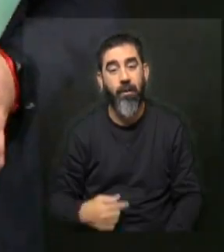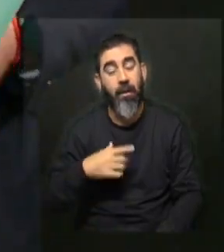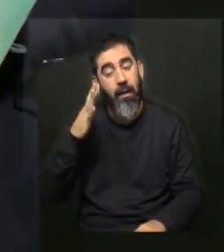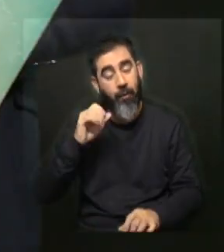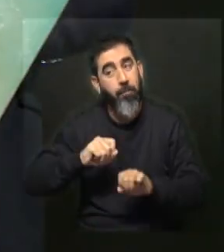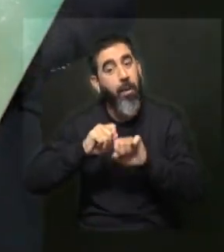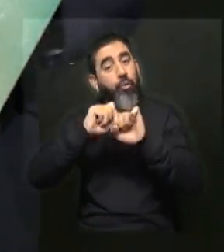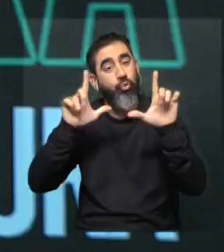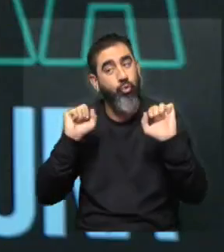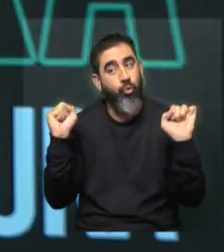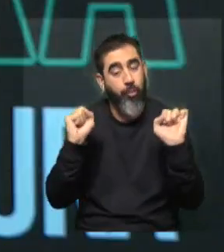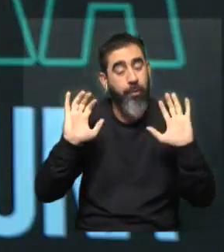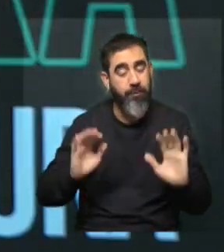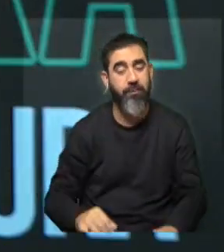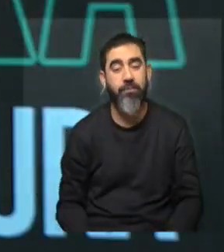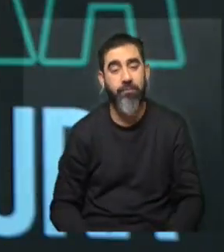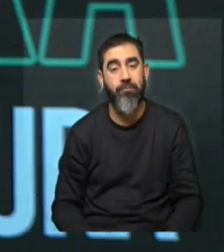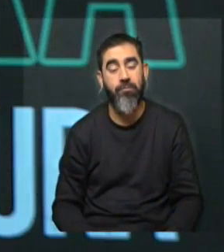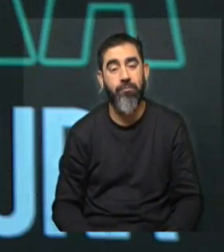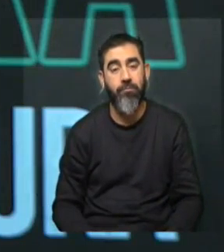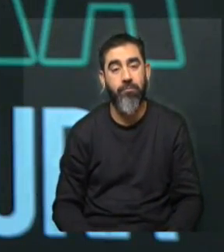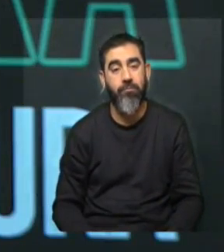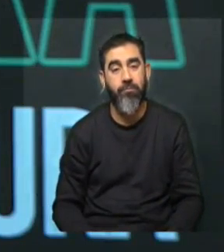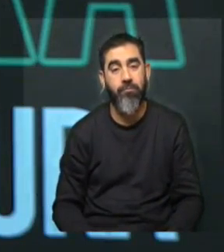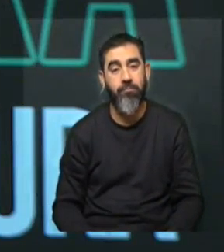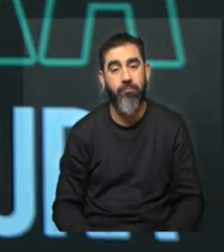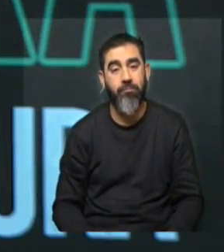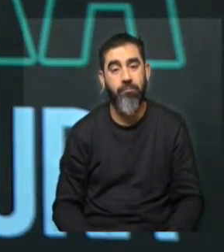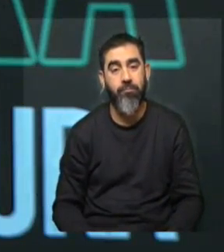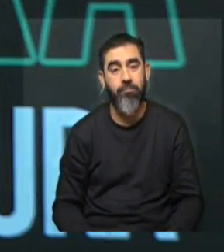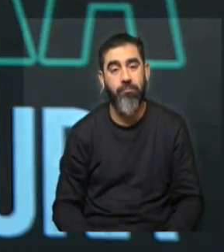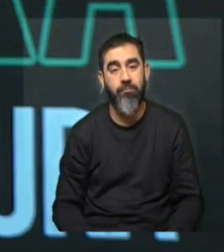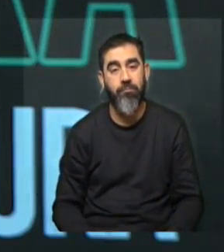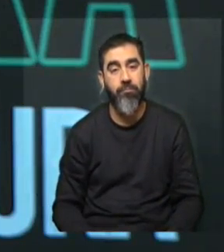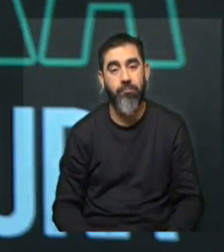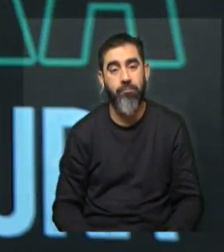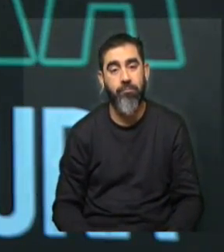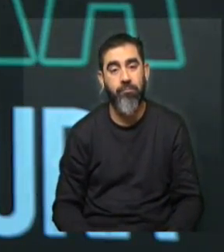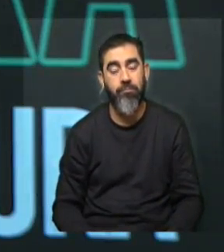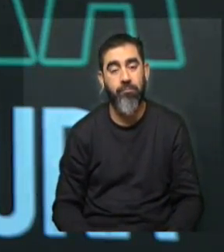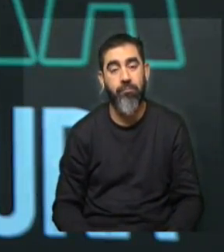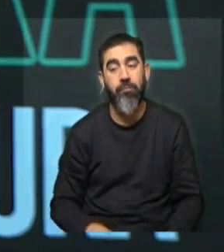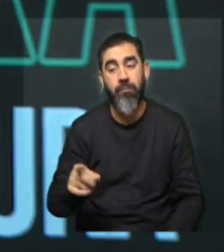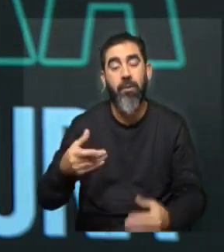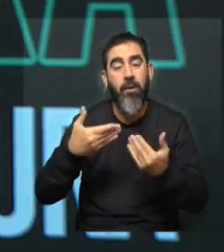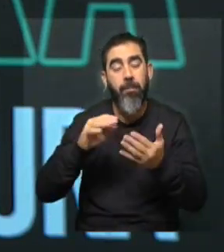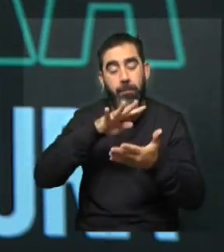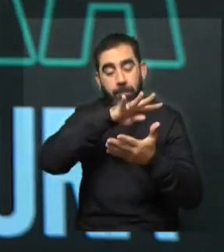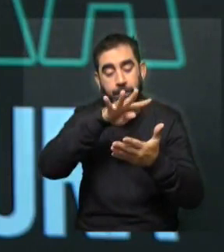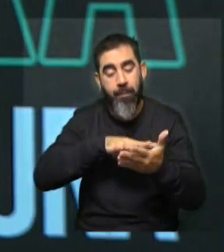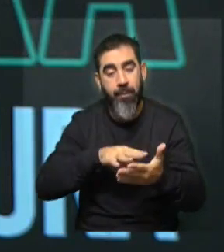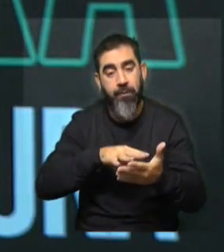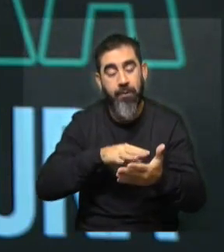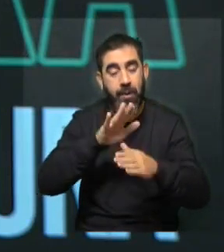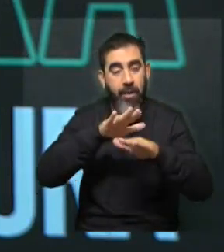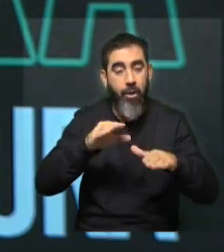de asustarse y sorprenderse bueno decíamos como todos nosotros caetano comenzó a leer a Quiroga